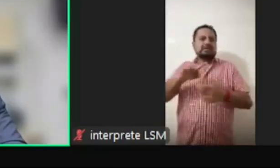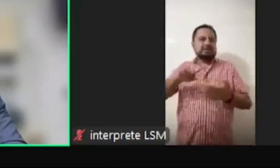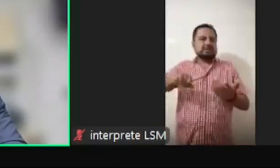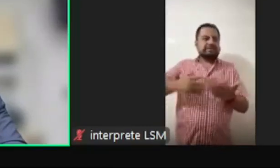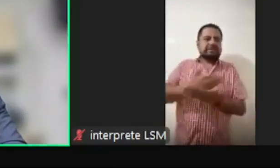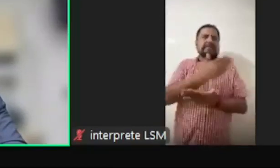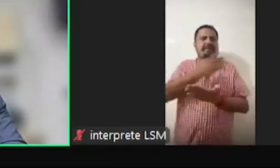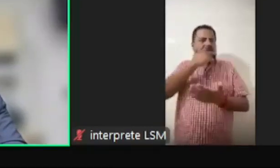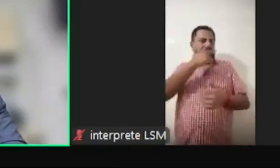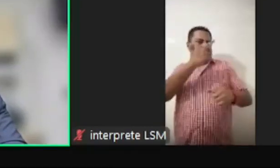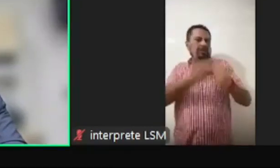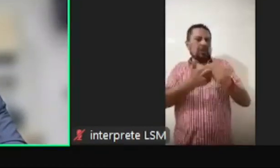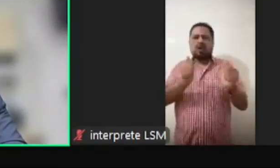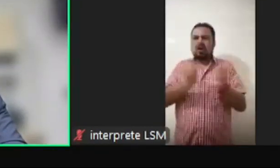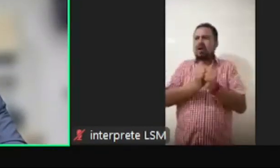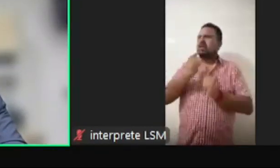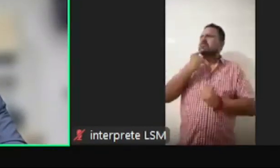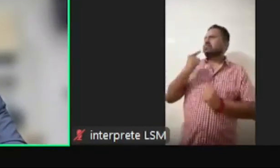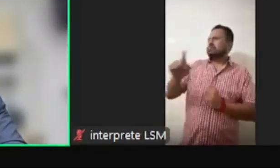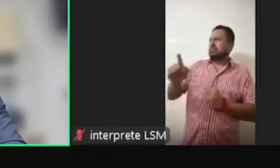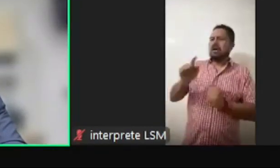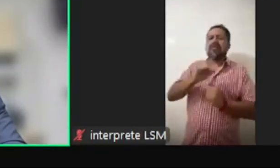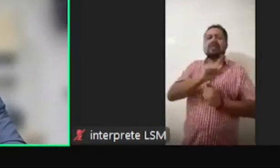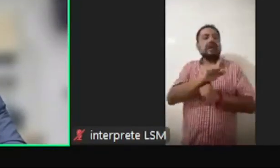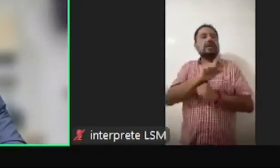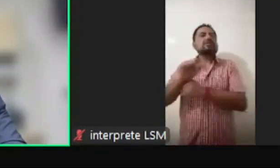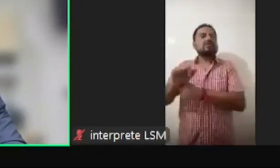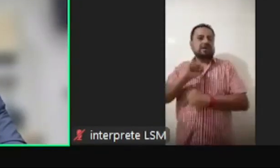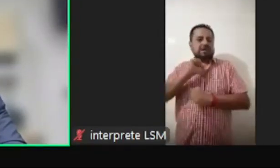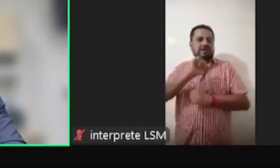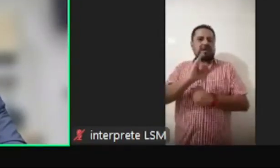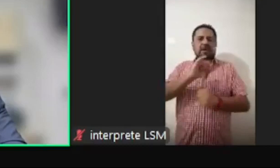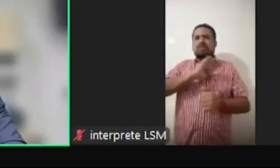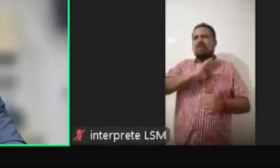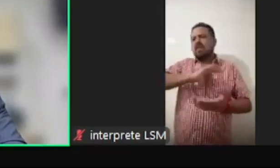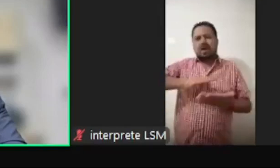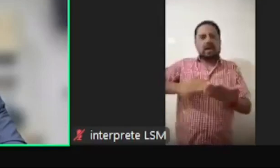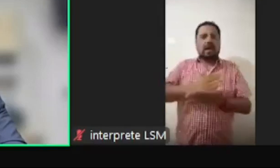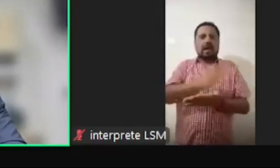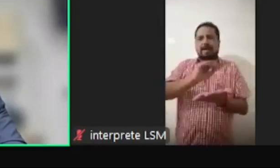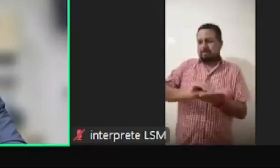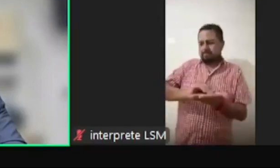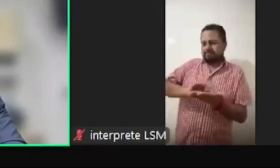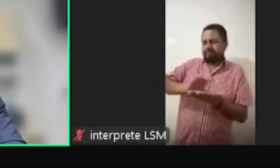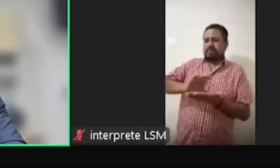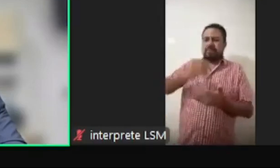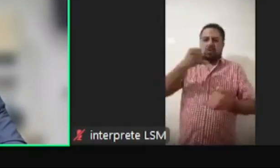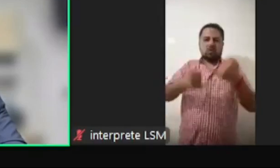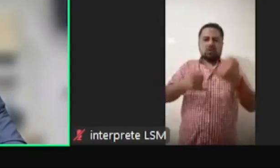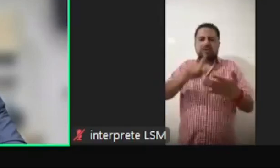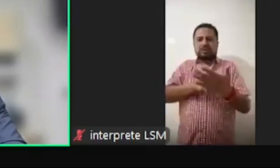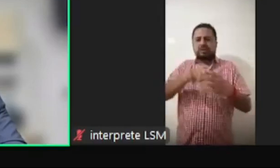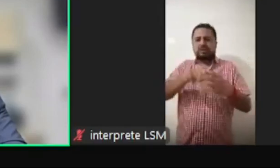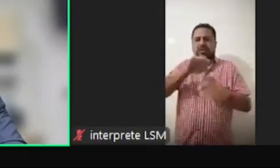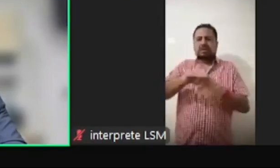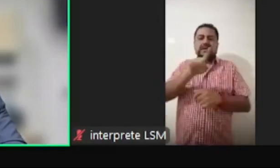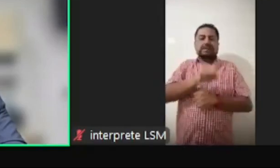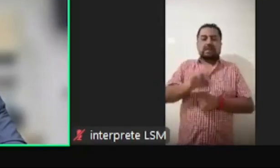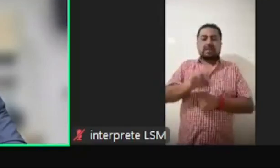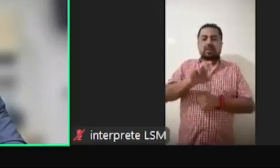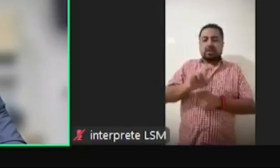responsable y acto reclamado, y en consecuencia resulta procedente acumular el juicio electoral 135 al juicio